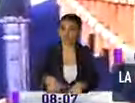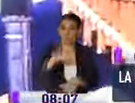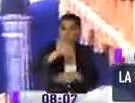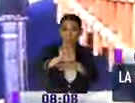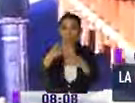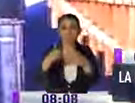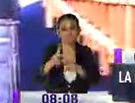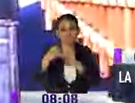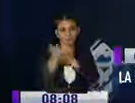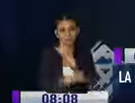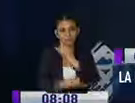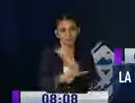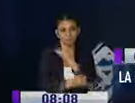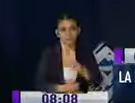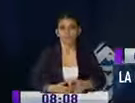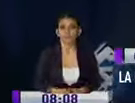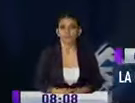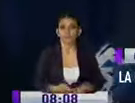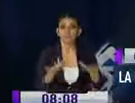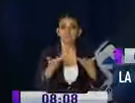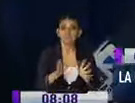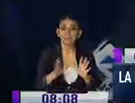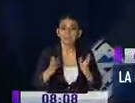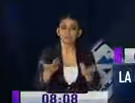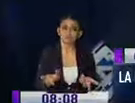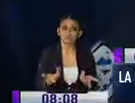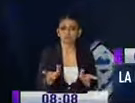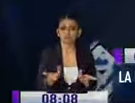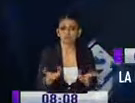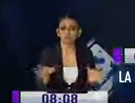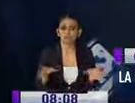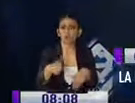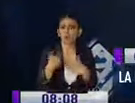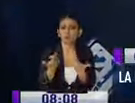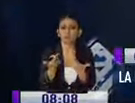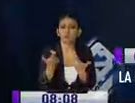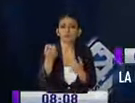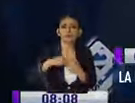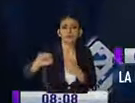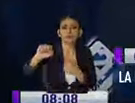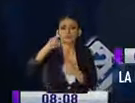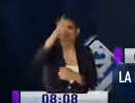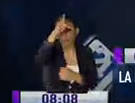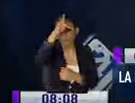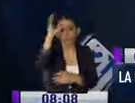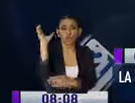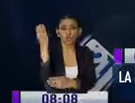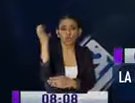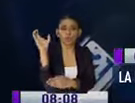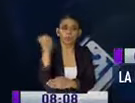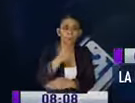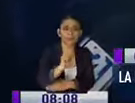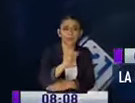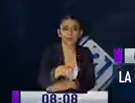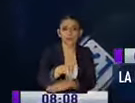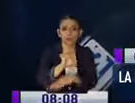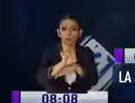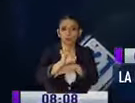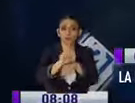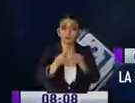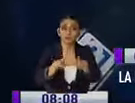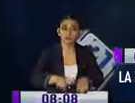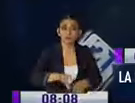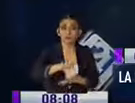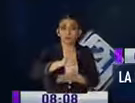como extranjeros. Hemos ya generado paquetes turísticos que se están promocionando en Perú, en Colombia, en otras provincias y ciudades